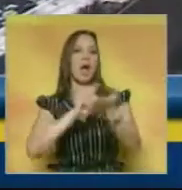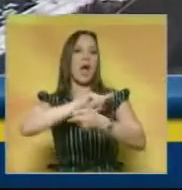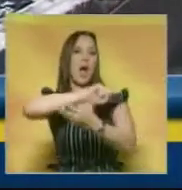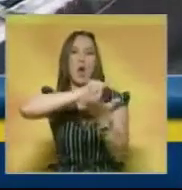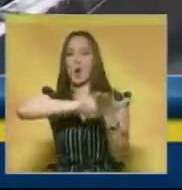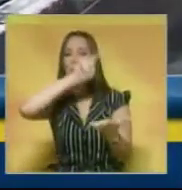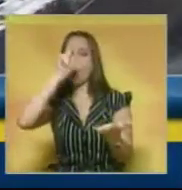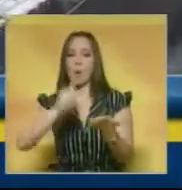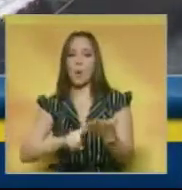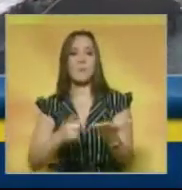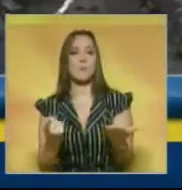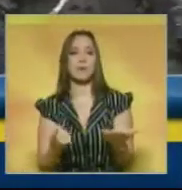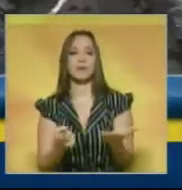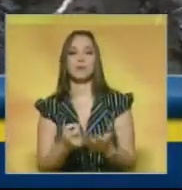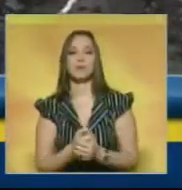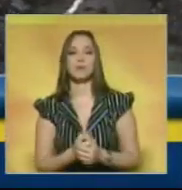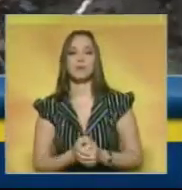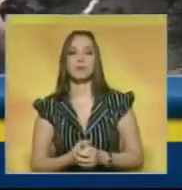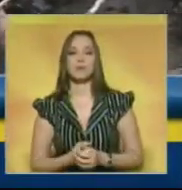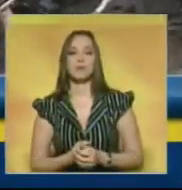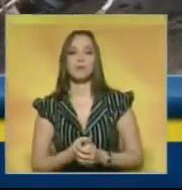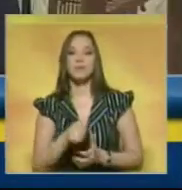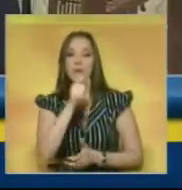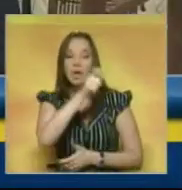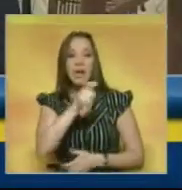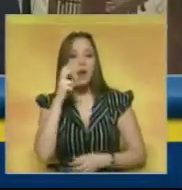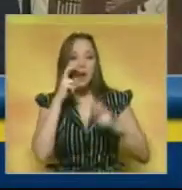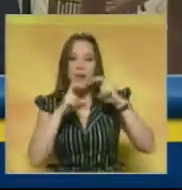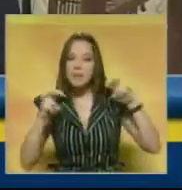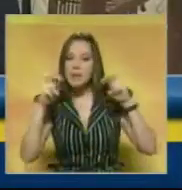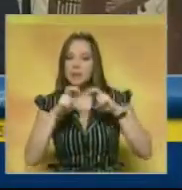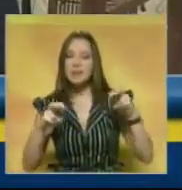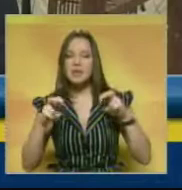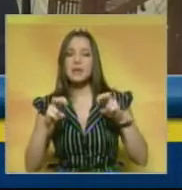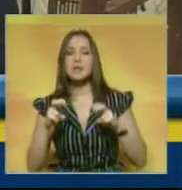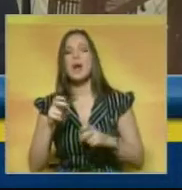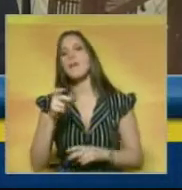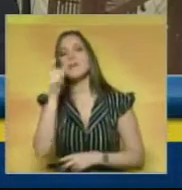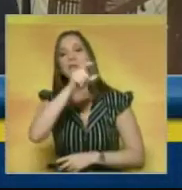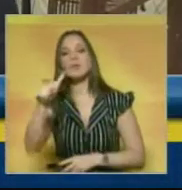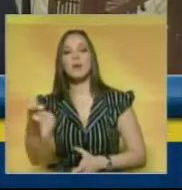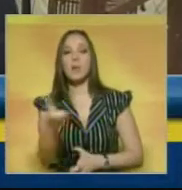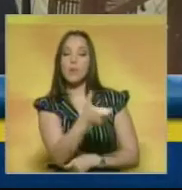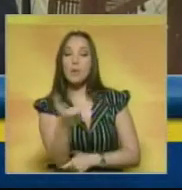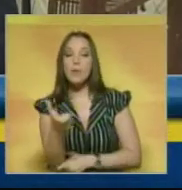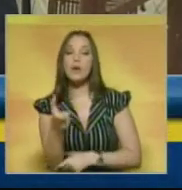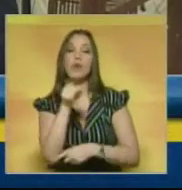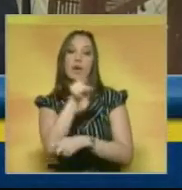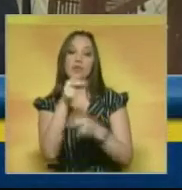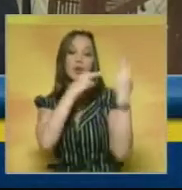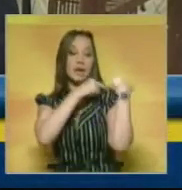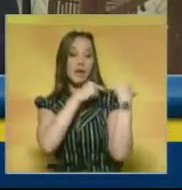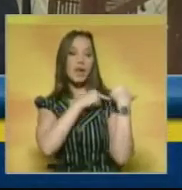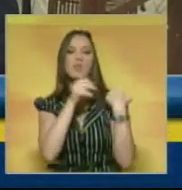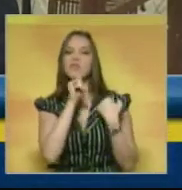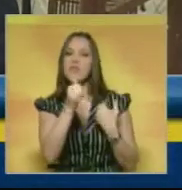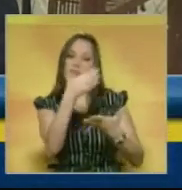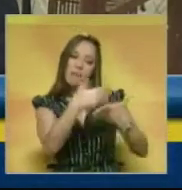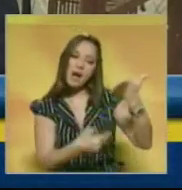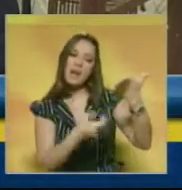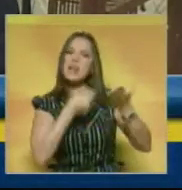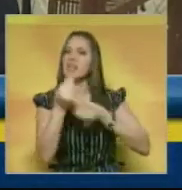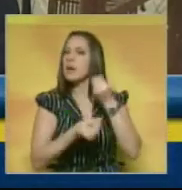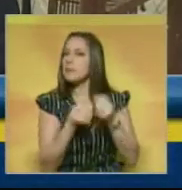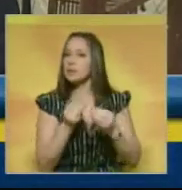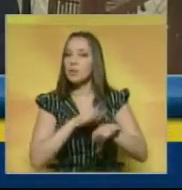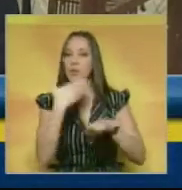del establecimiento. Serán los funcionarios de la División de Investigaciones de Siniestros de los Bomberos del Distrito Capital los encargados de levantar un informe detallado y determinar las